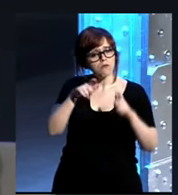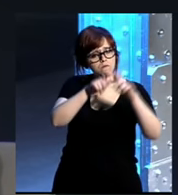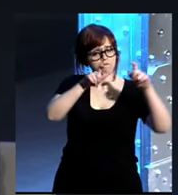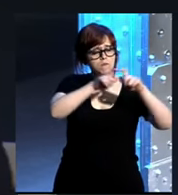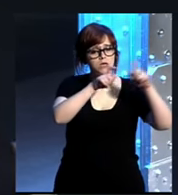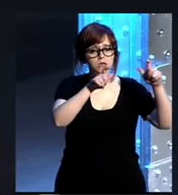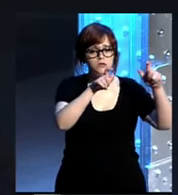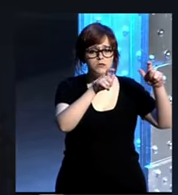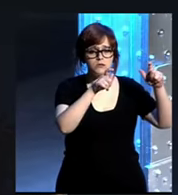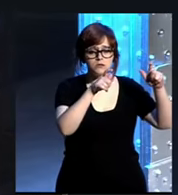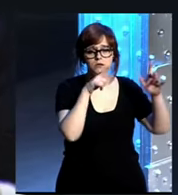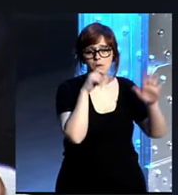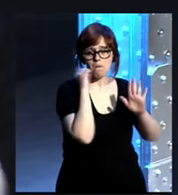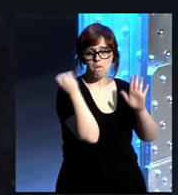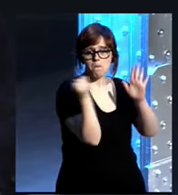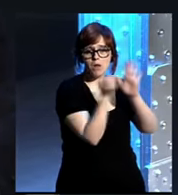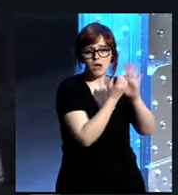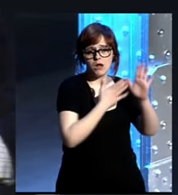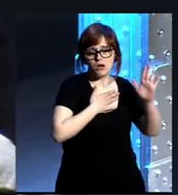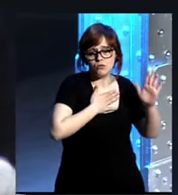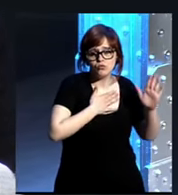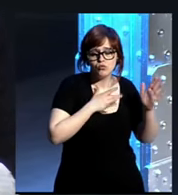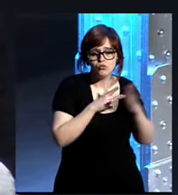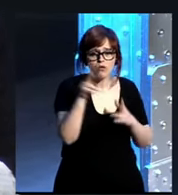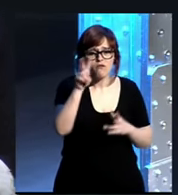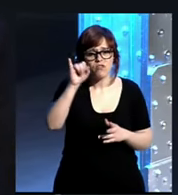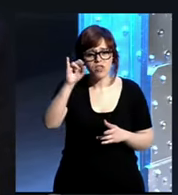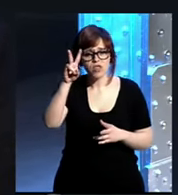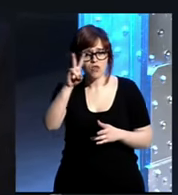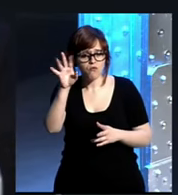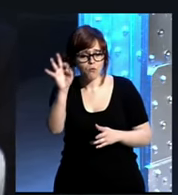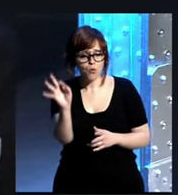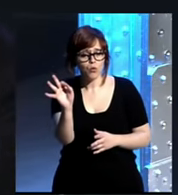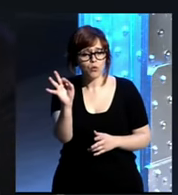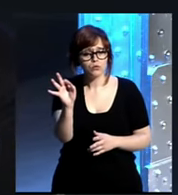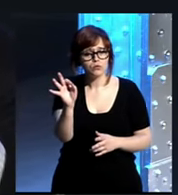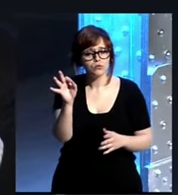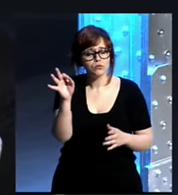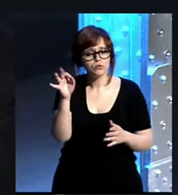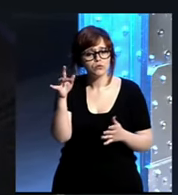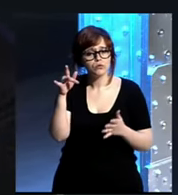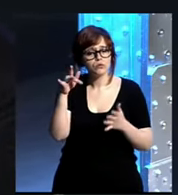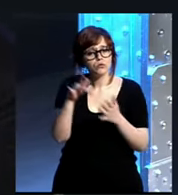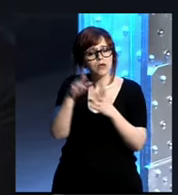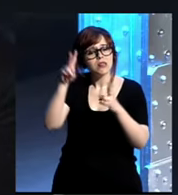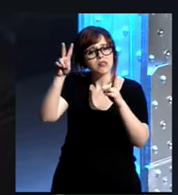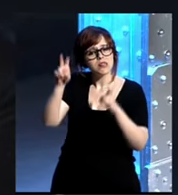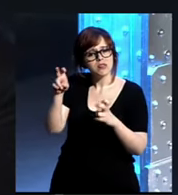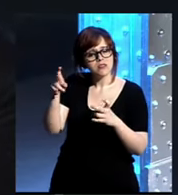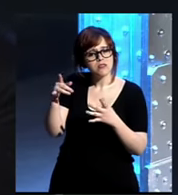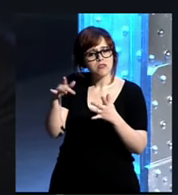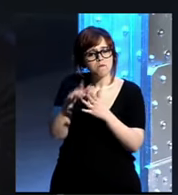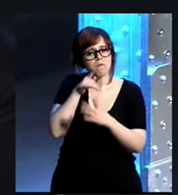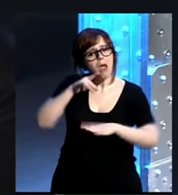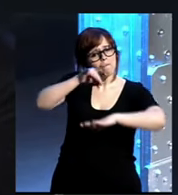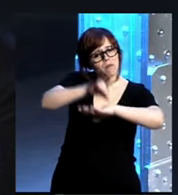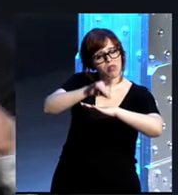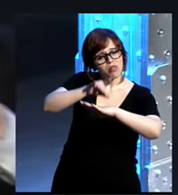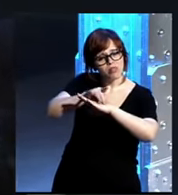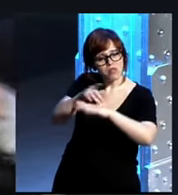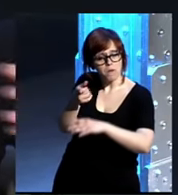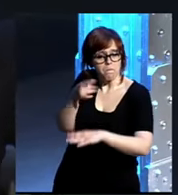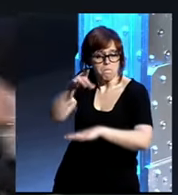es nuestra marca brasileña, que es nuestra, es Vivo. Vivo está estableciendo circuitos de telemedicina y teleasistencia a través de un